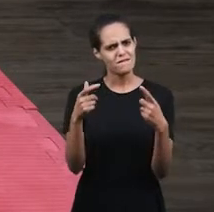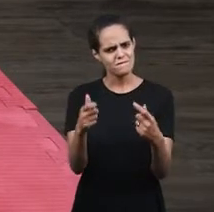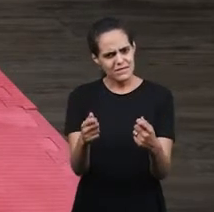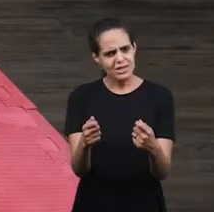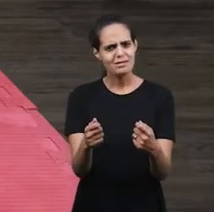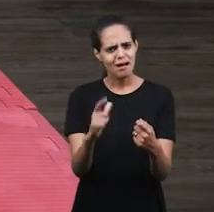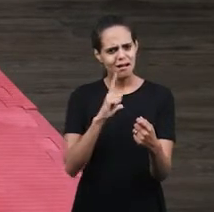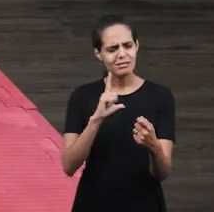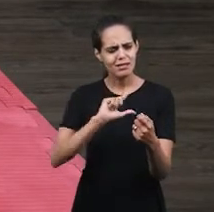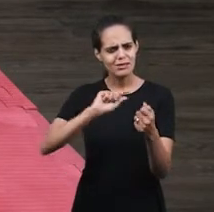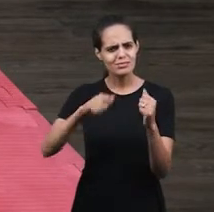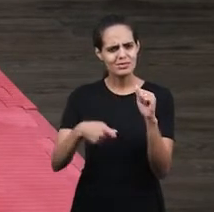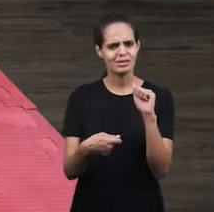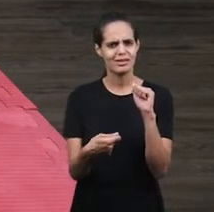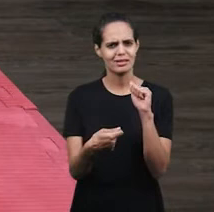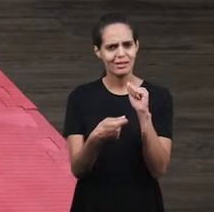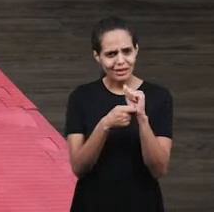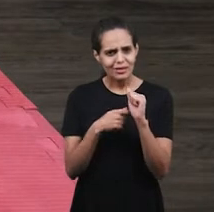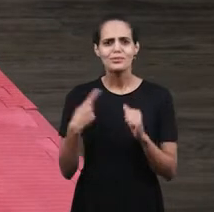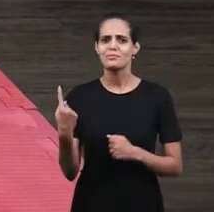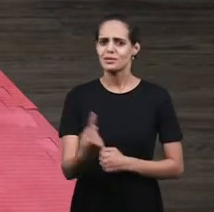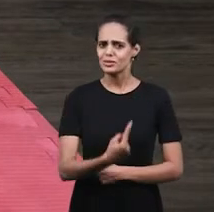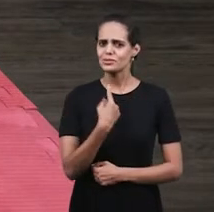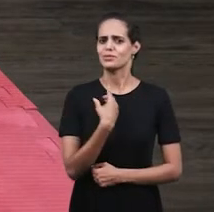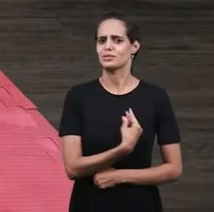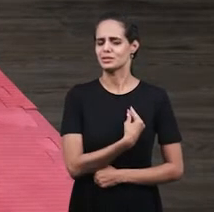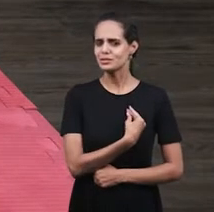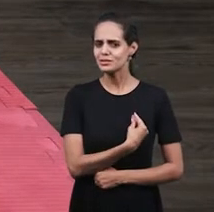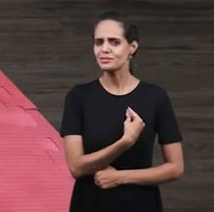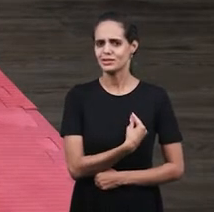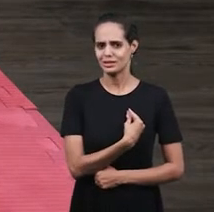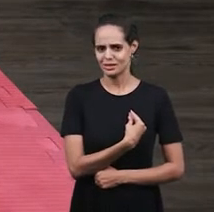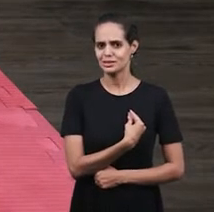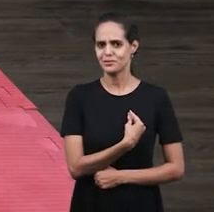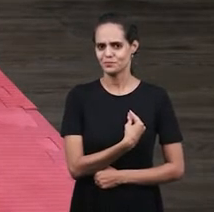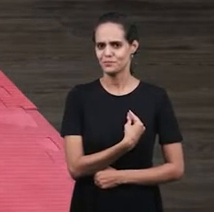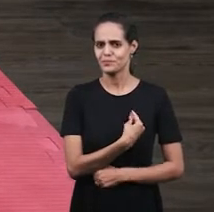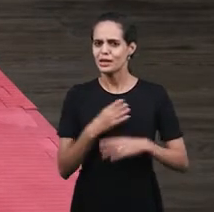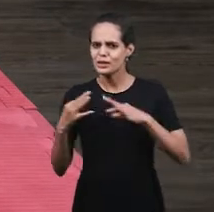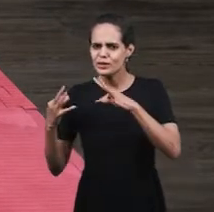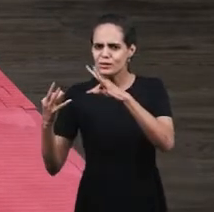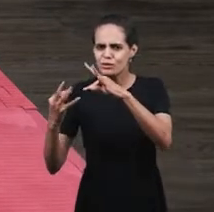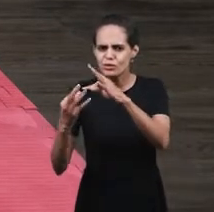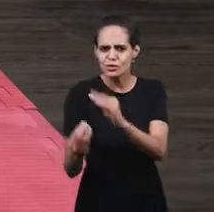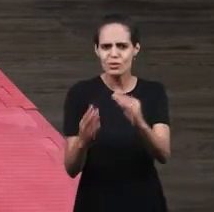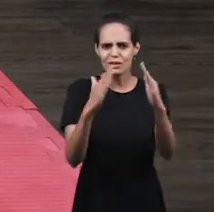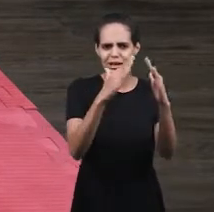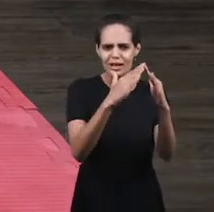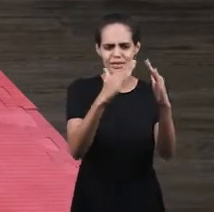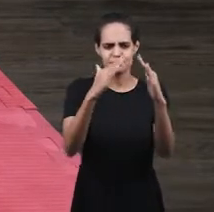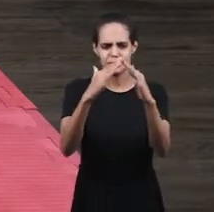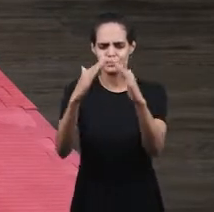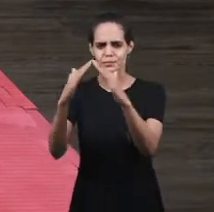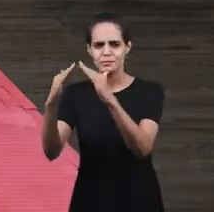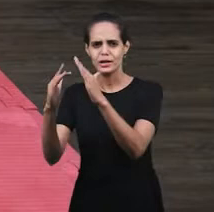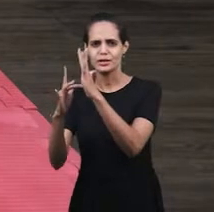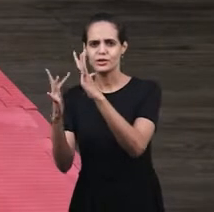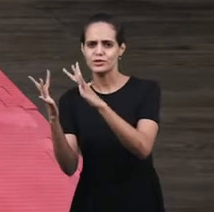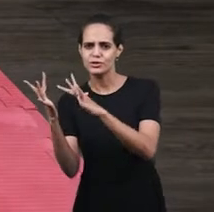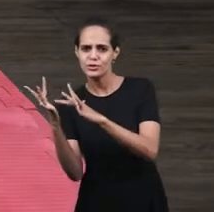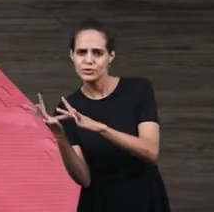Esto es un secreto para nosotros. En todas las casas donde está